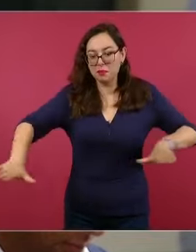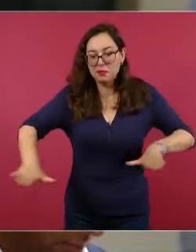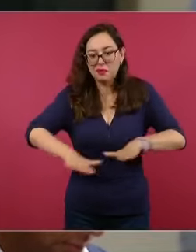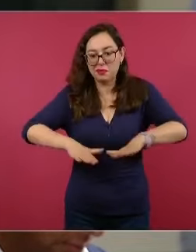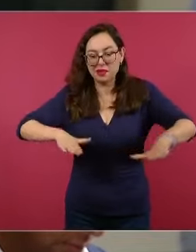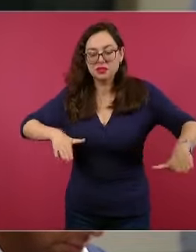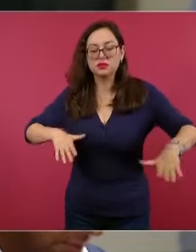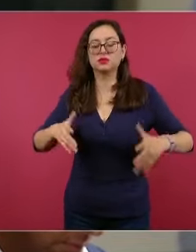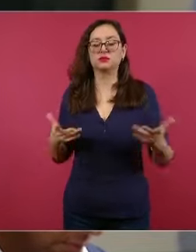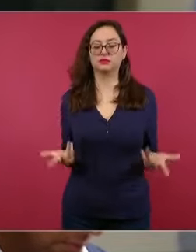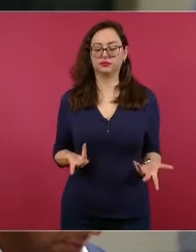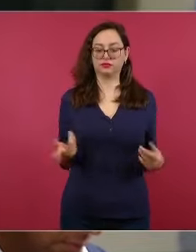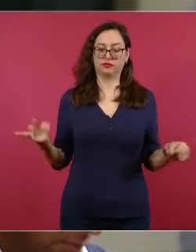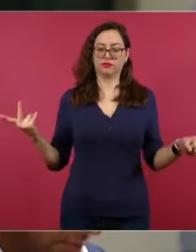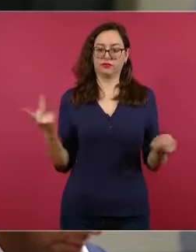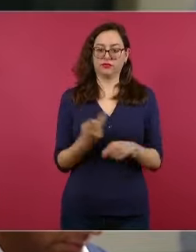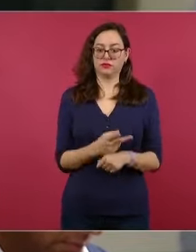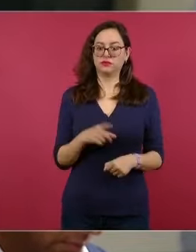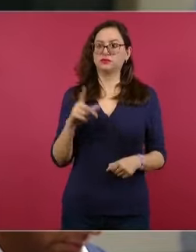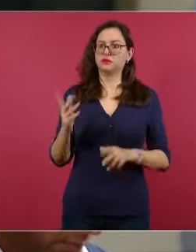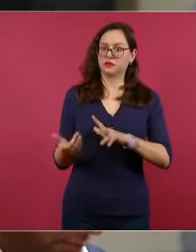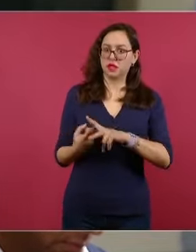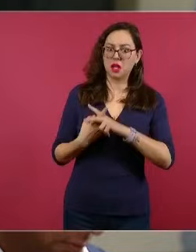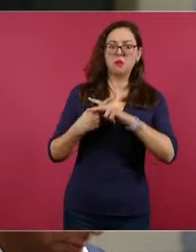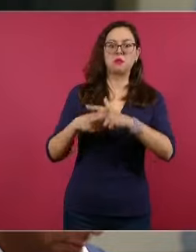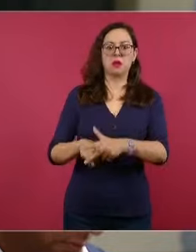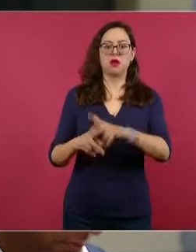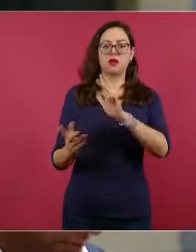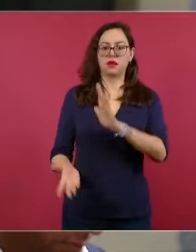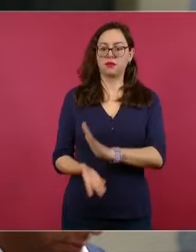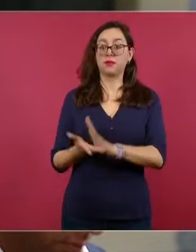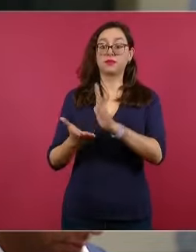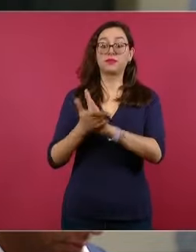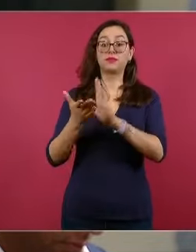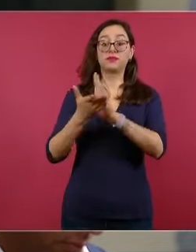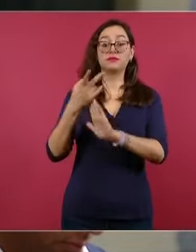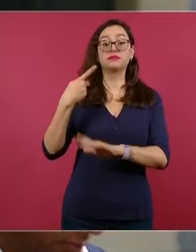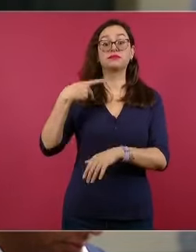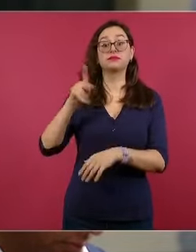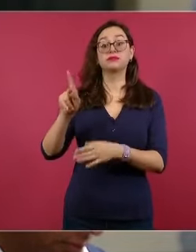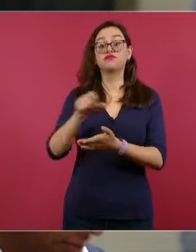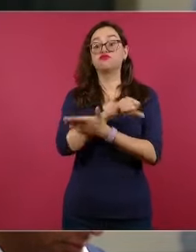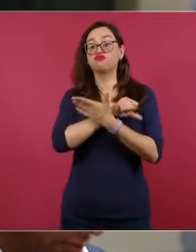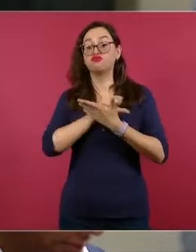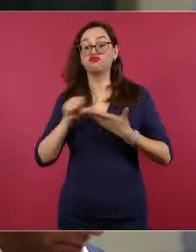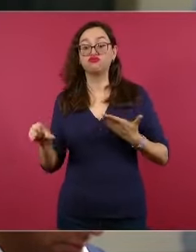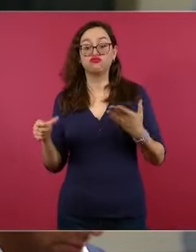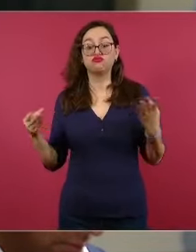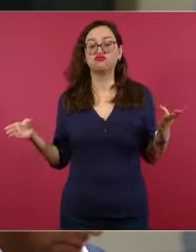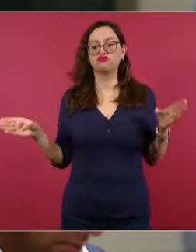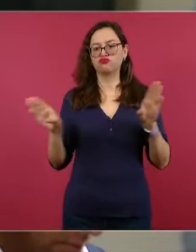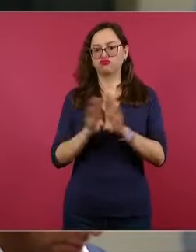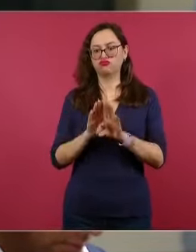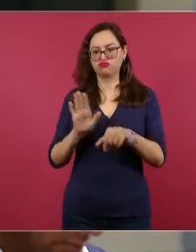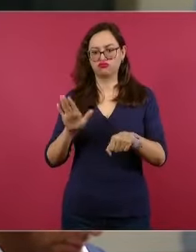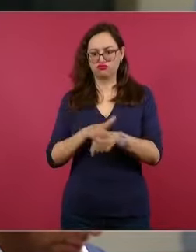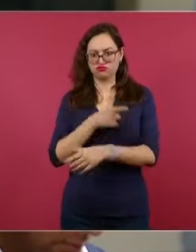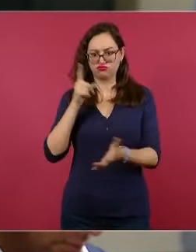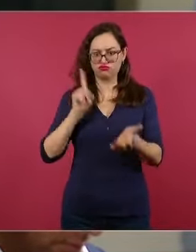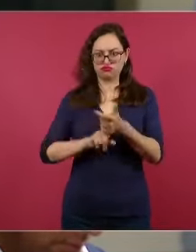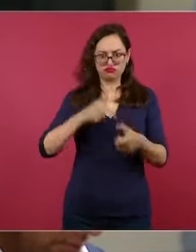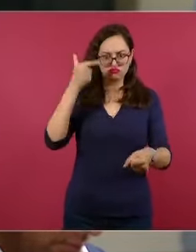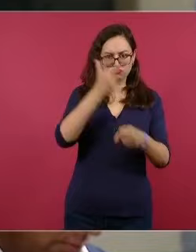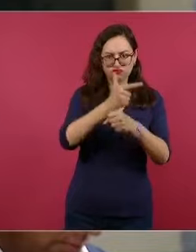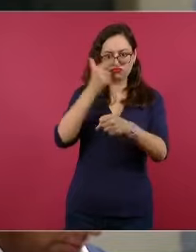ahí se detuvo por un tiempo la obra de la planta porque se descubrió que estaban eh perforando dos pozos